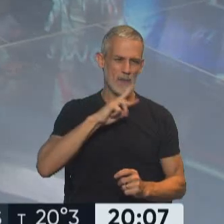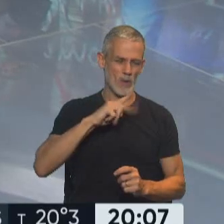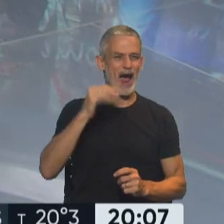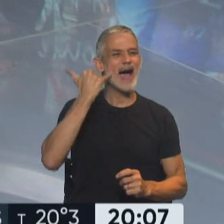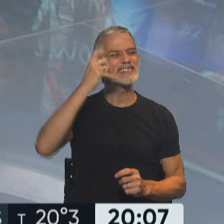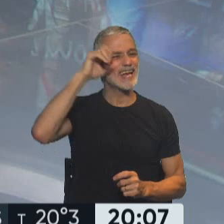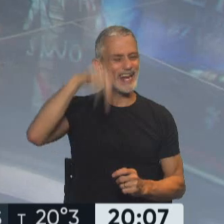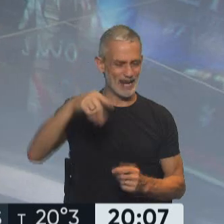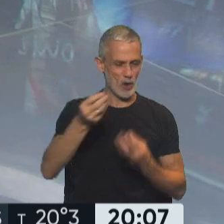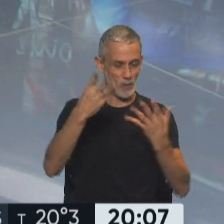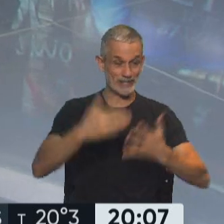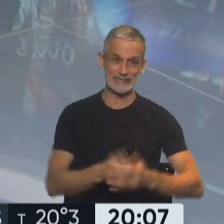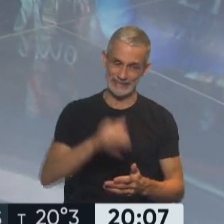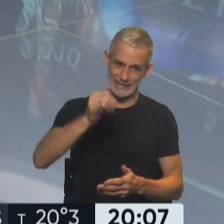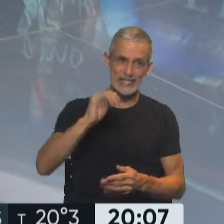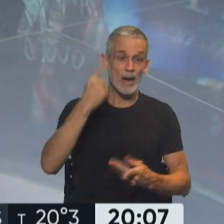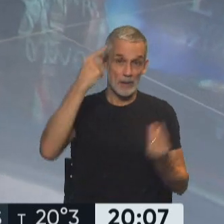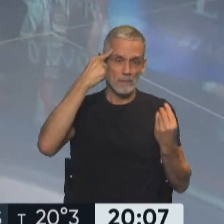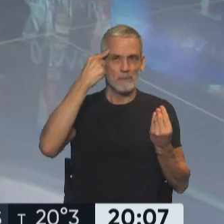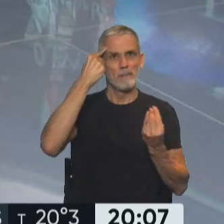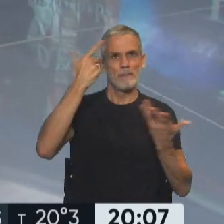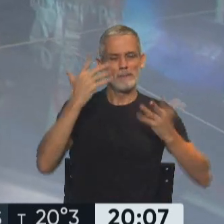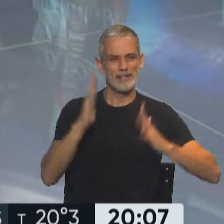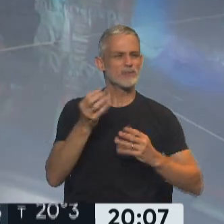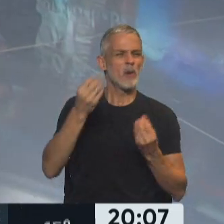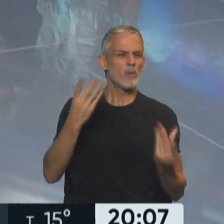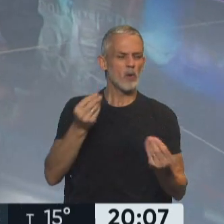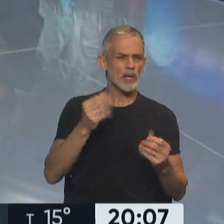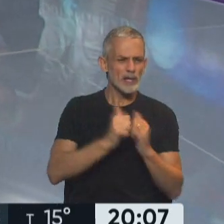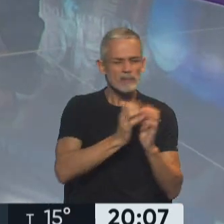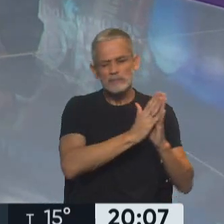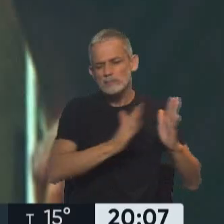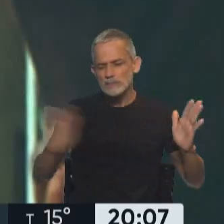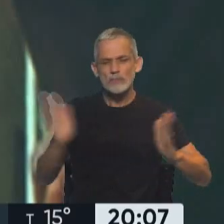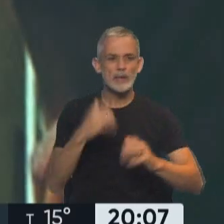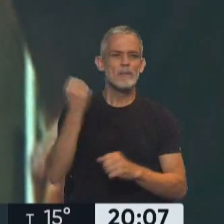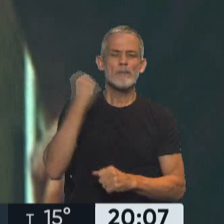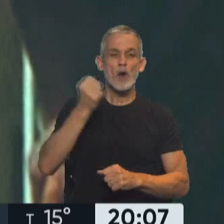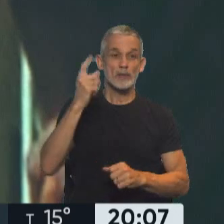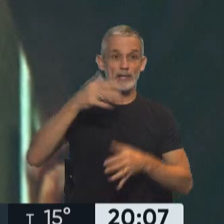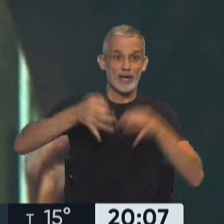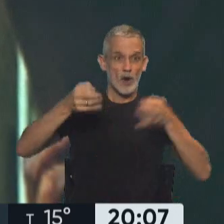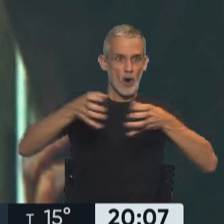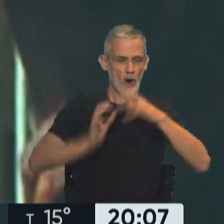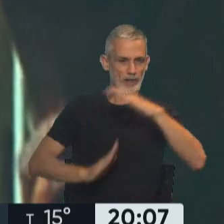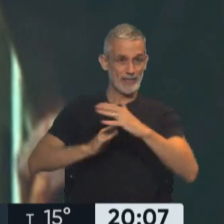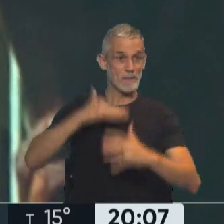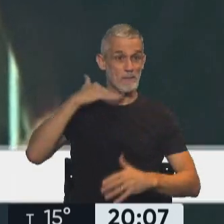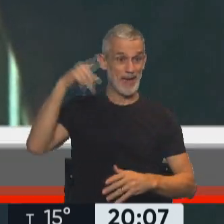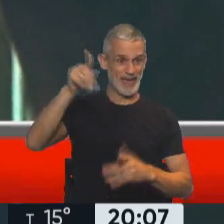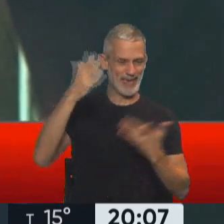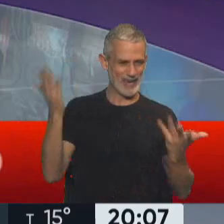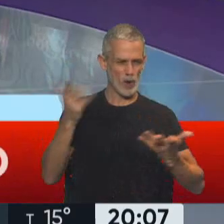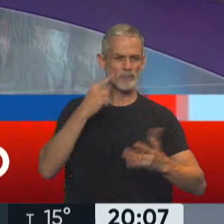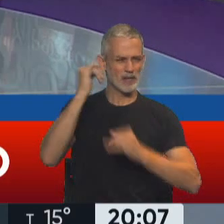buenas tardes. ¿Cómo estás, Ariel? Bueno, vamos a hacernos esa pregunta justamente de por qué es histórico este fallo de la Corte Suprema de México. Y para eso